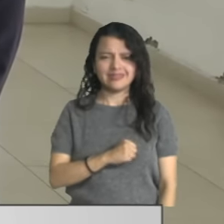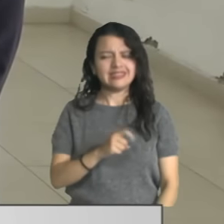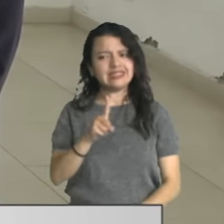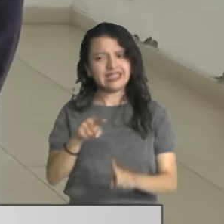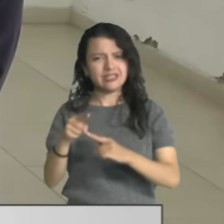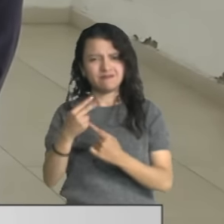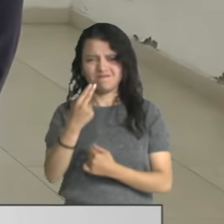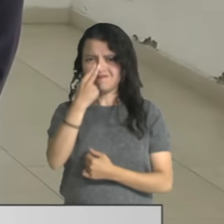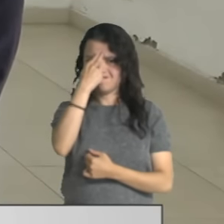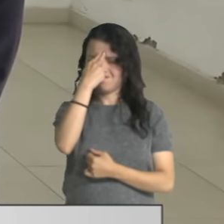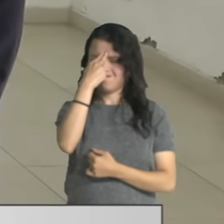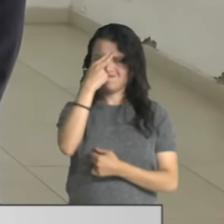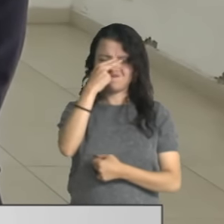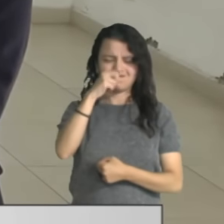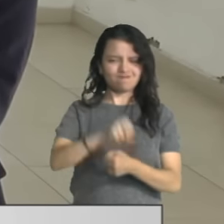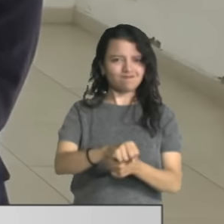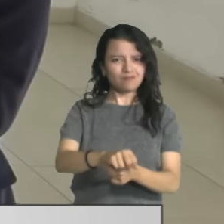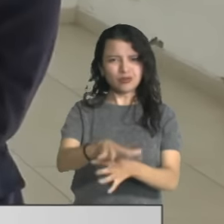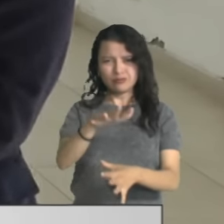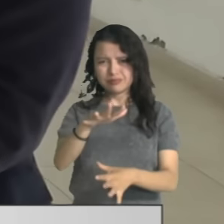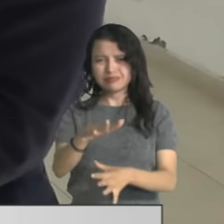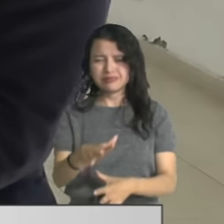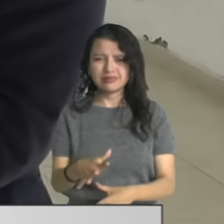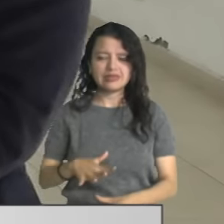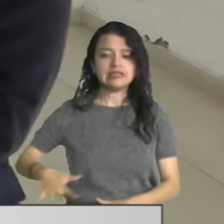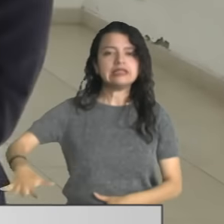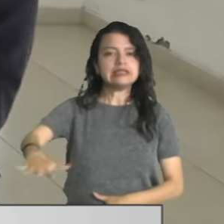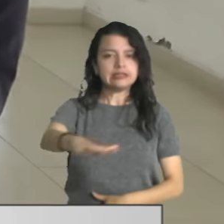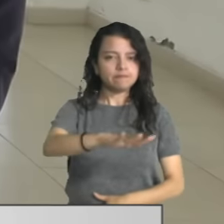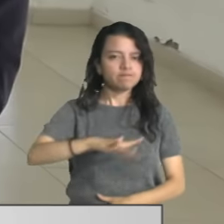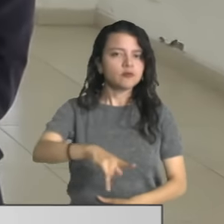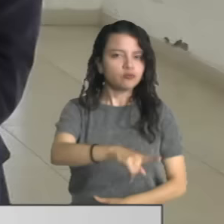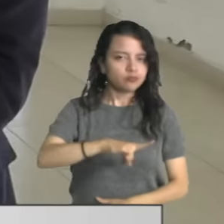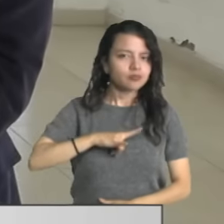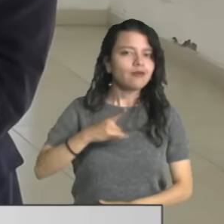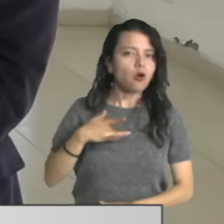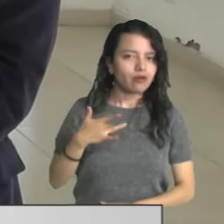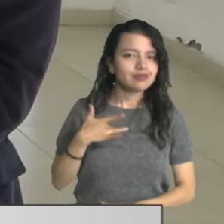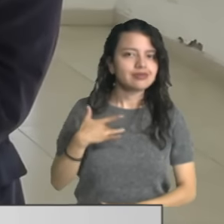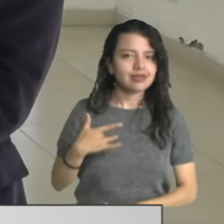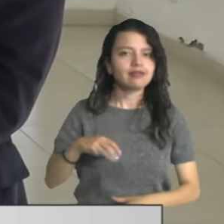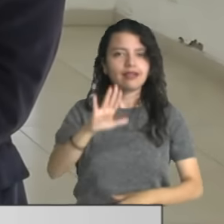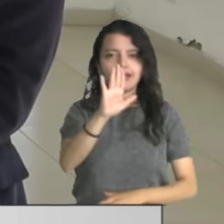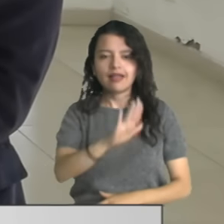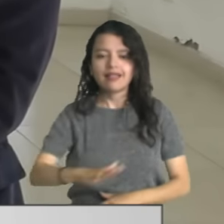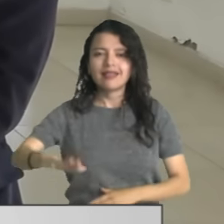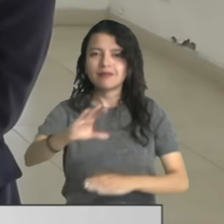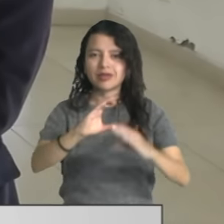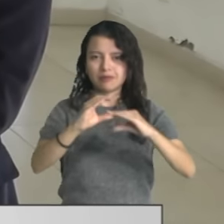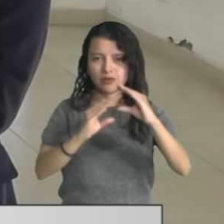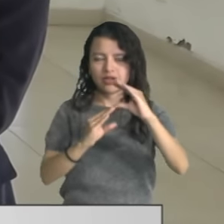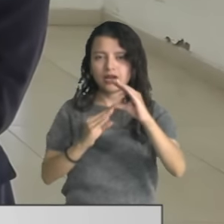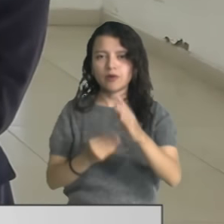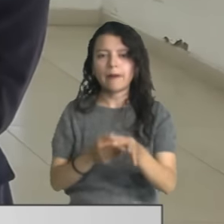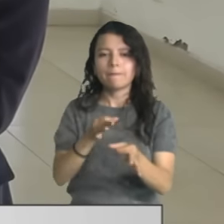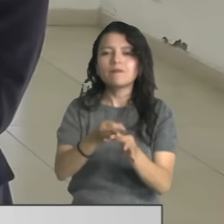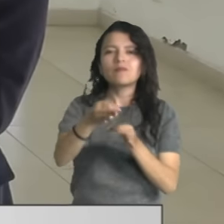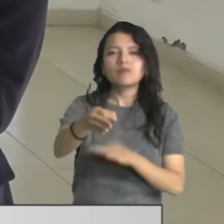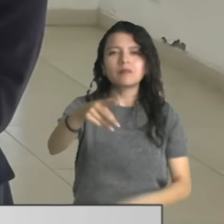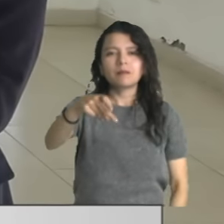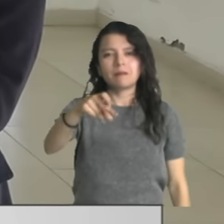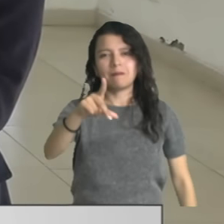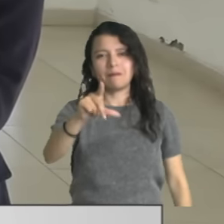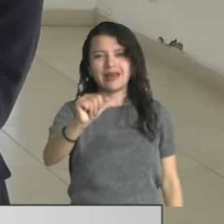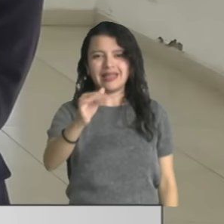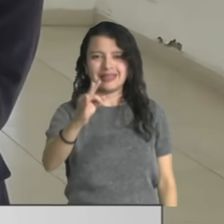se vive en el departamento del Cauca, esto debido a los recientes hechos en el corregimiento del Plateado, en el municipio